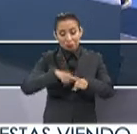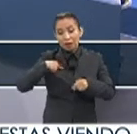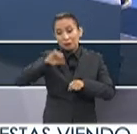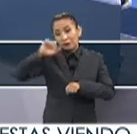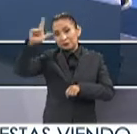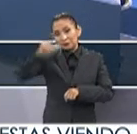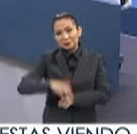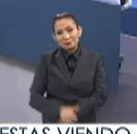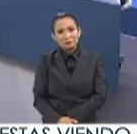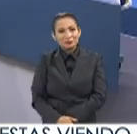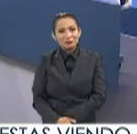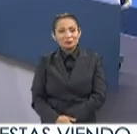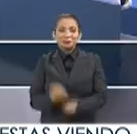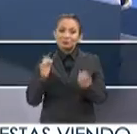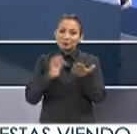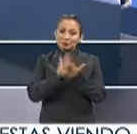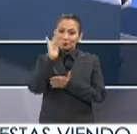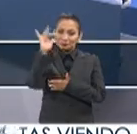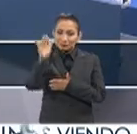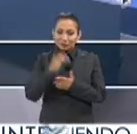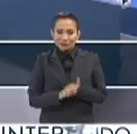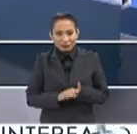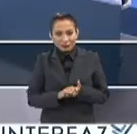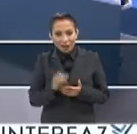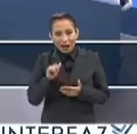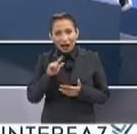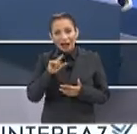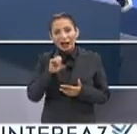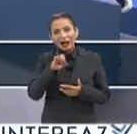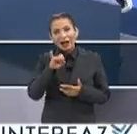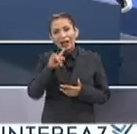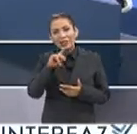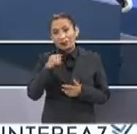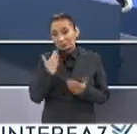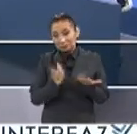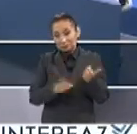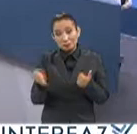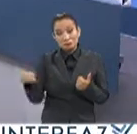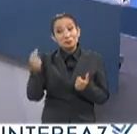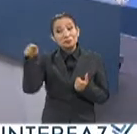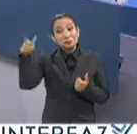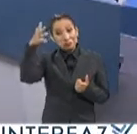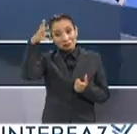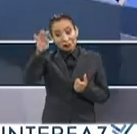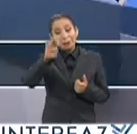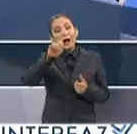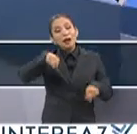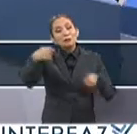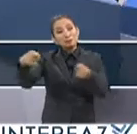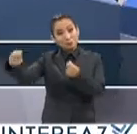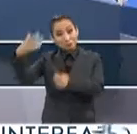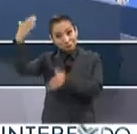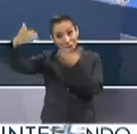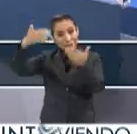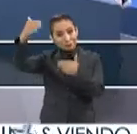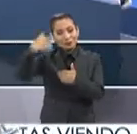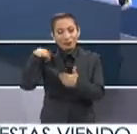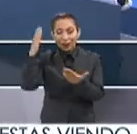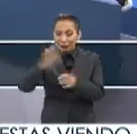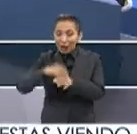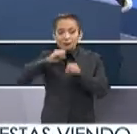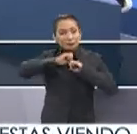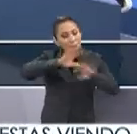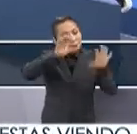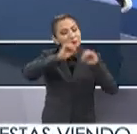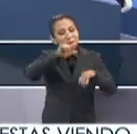como profesional. Claro, muchísimas gracias. Gracias, Alejandra, mucho éxito. Ojalá haya muchas becas más en tu futuro y por supuesto que le sigas transmitiendo